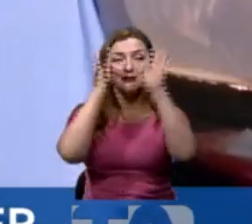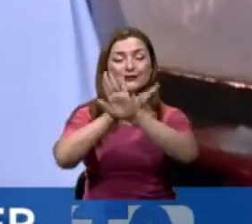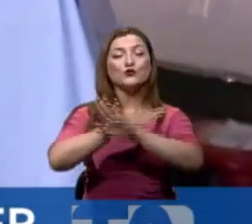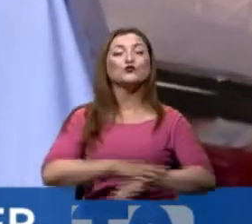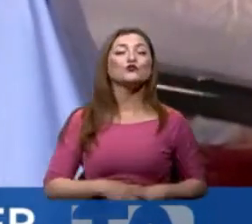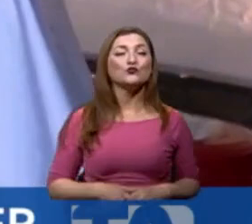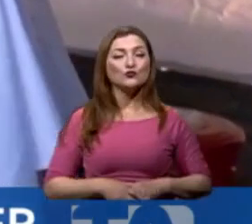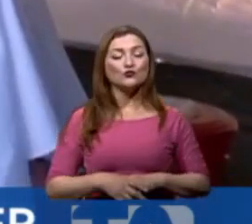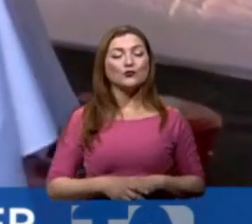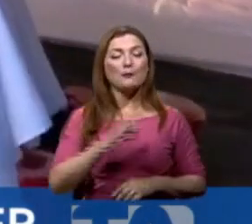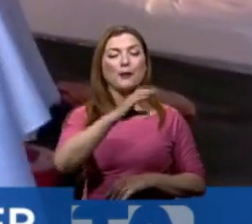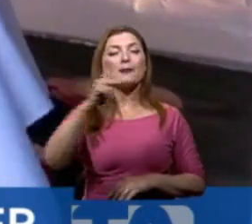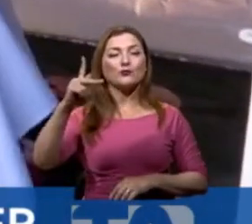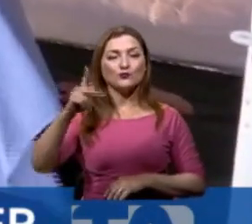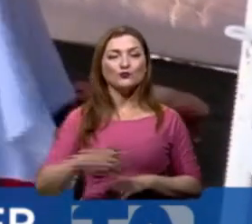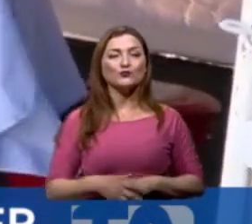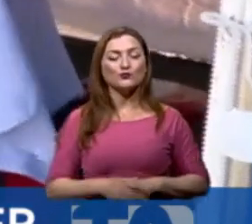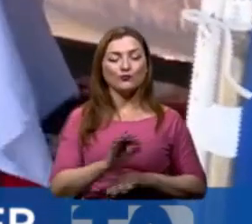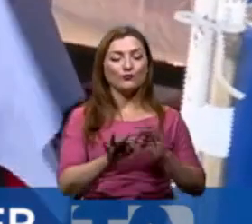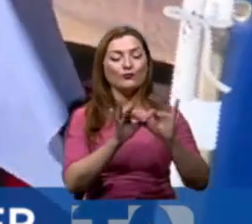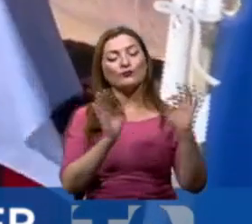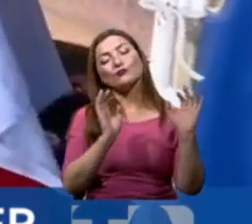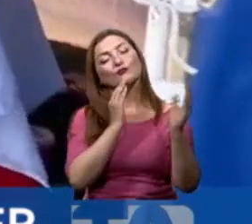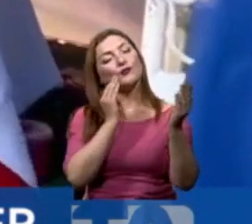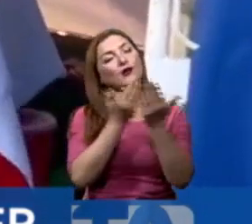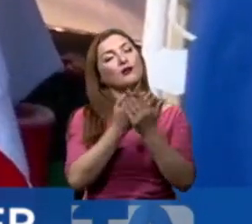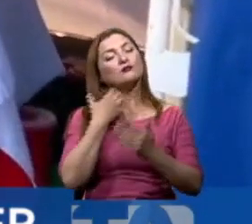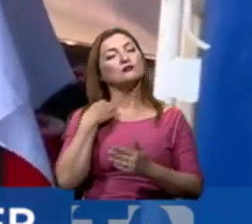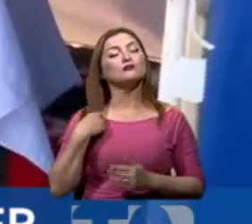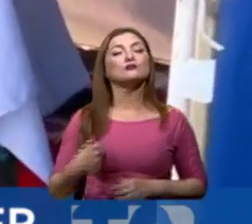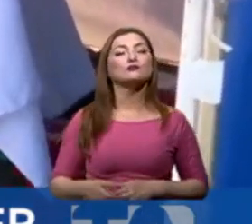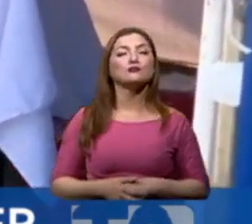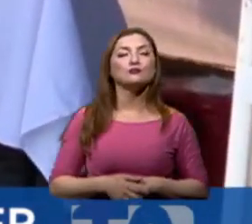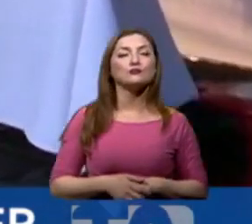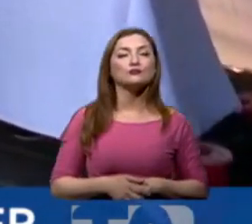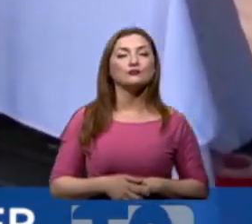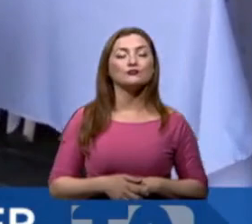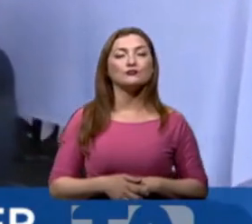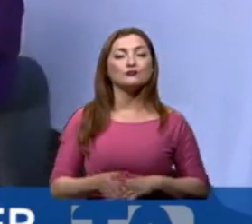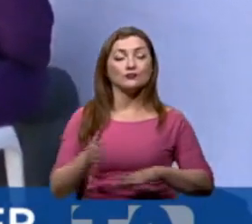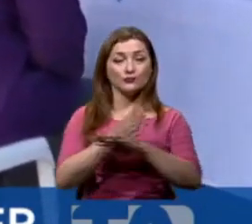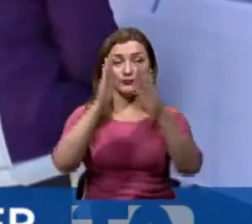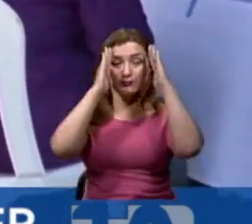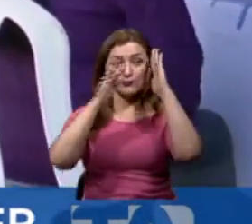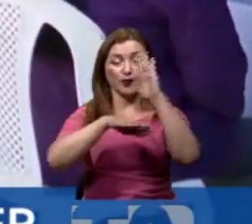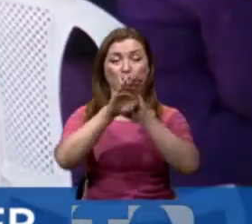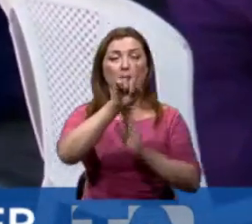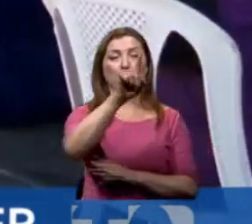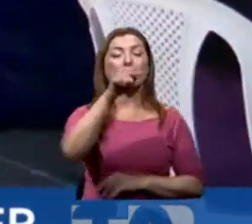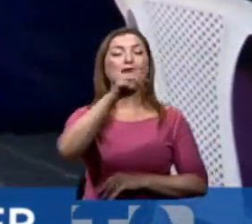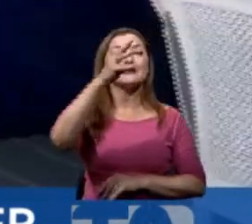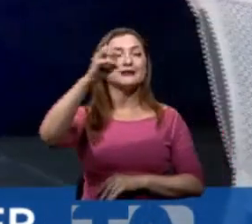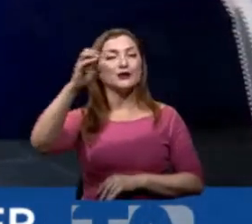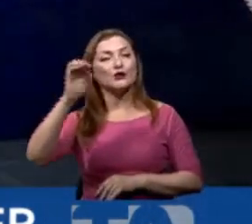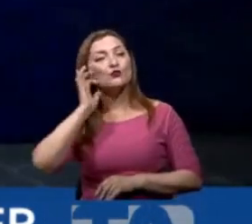manera gratuita aquí en la prefectura de Pichincha. Perfecto, muchísimas gracias. Como ya lo escuchábamos en las anteriores ediciones, se atendió a más de